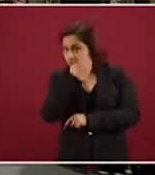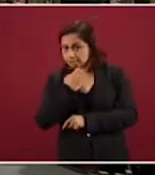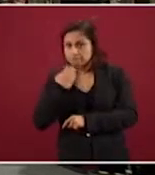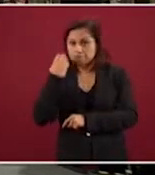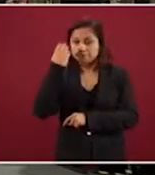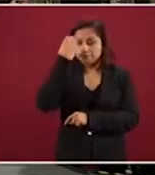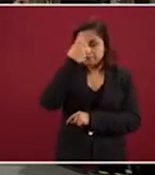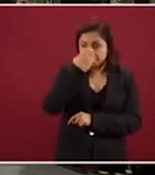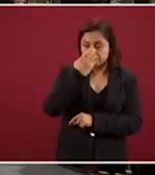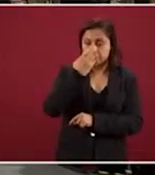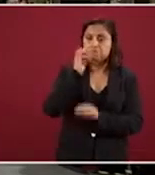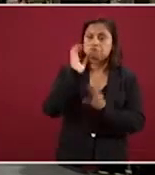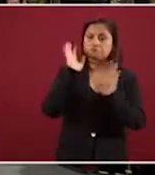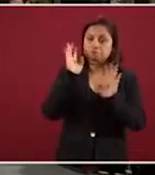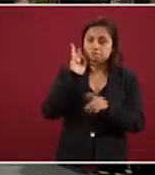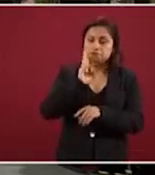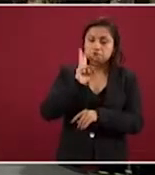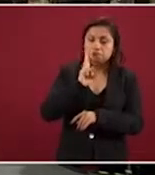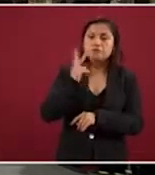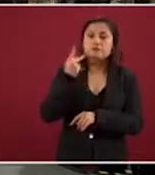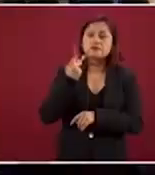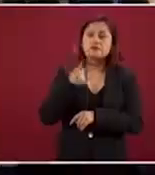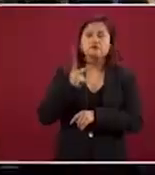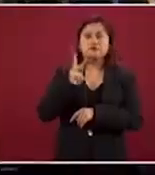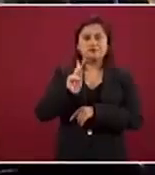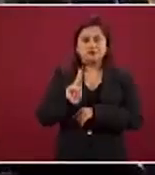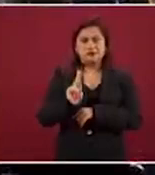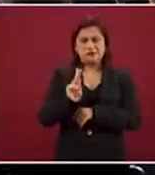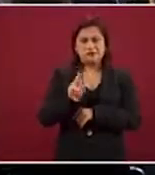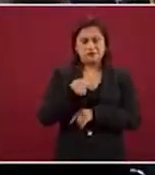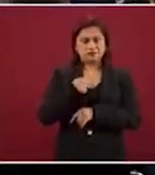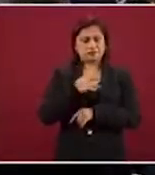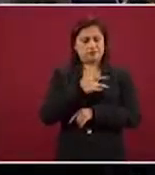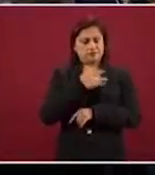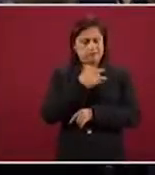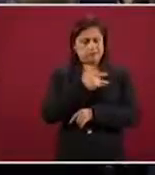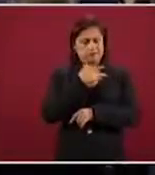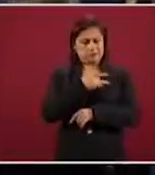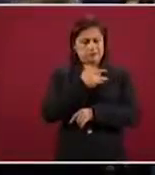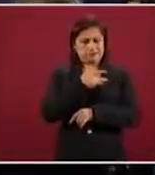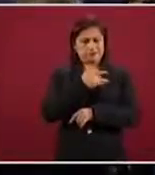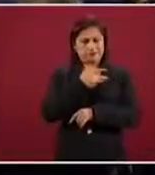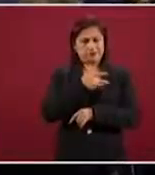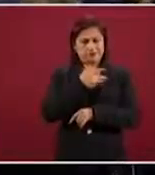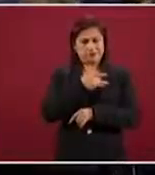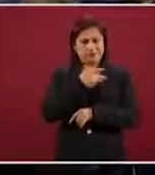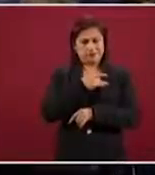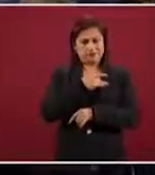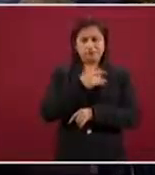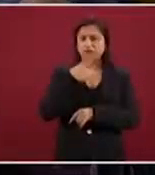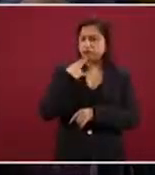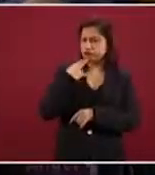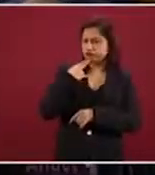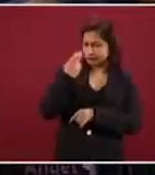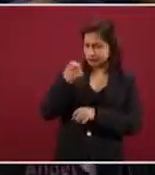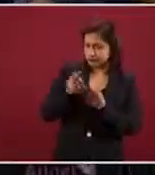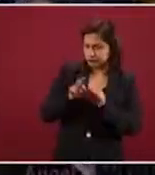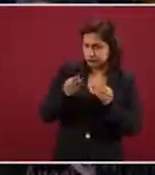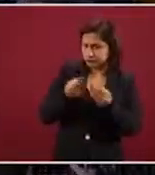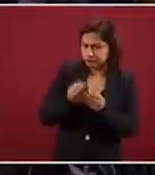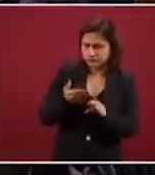yo qué este se utilice ese método lo que